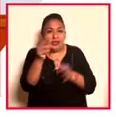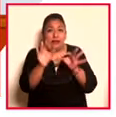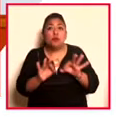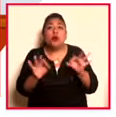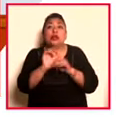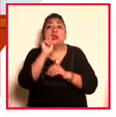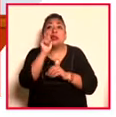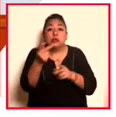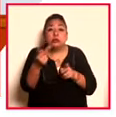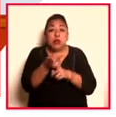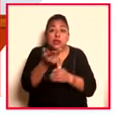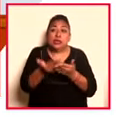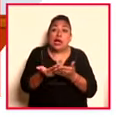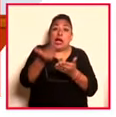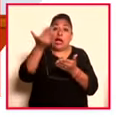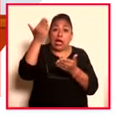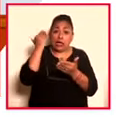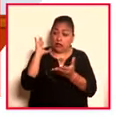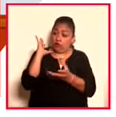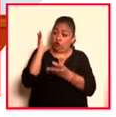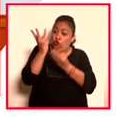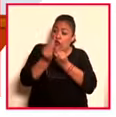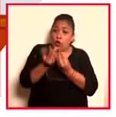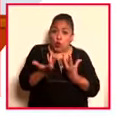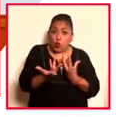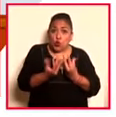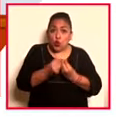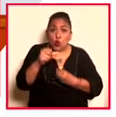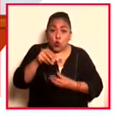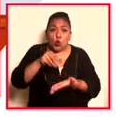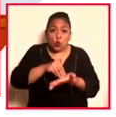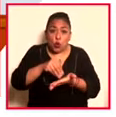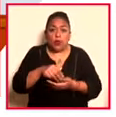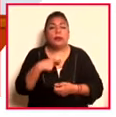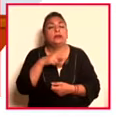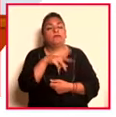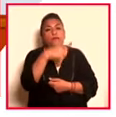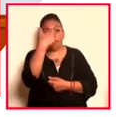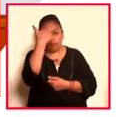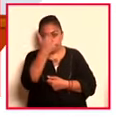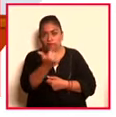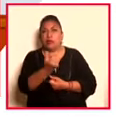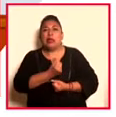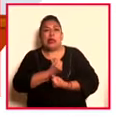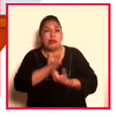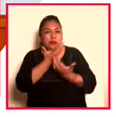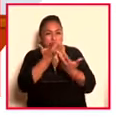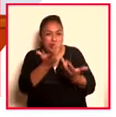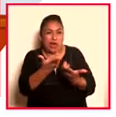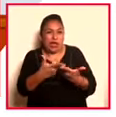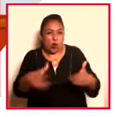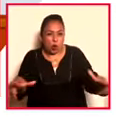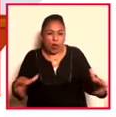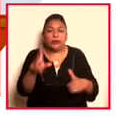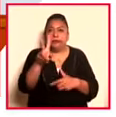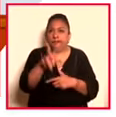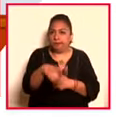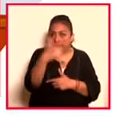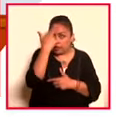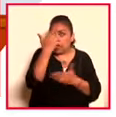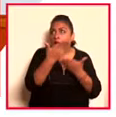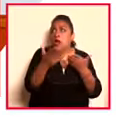que ha pasado, lo que forma parte de nosotros. Efectivamente, y el lenguaje también, ¿no? Ahora tenemos palabras